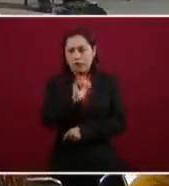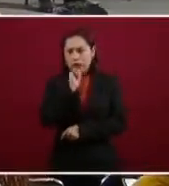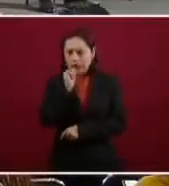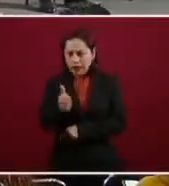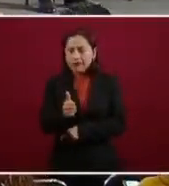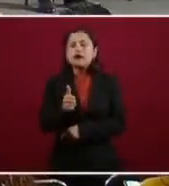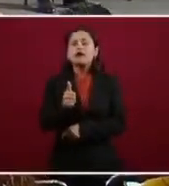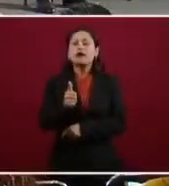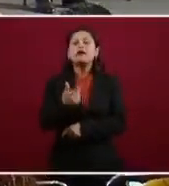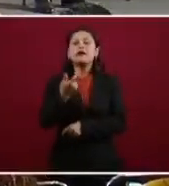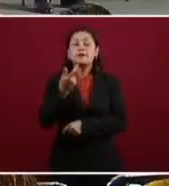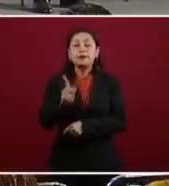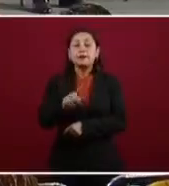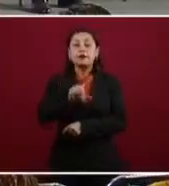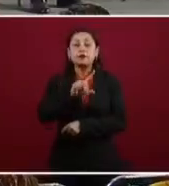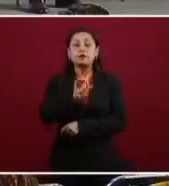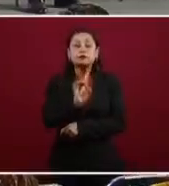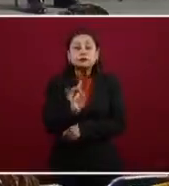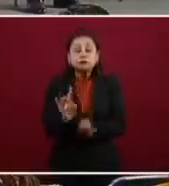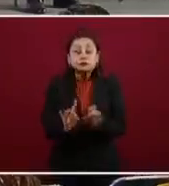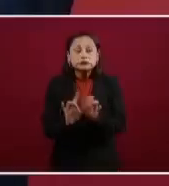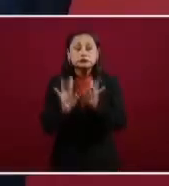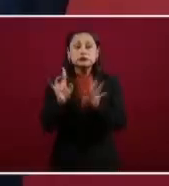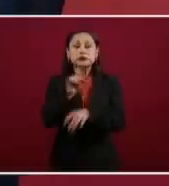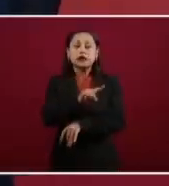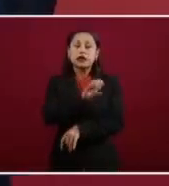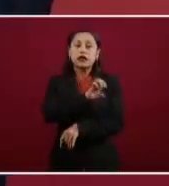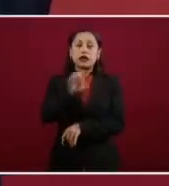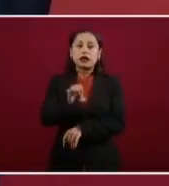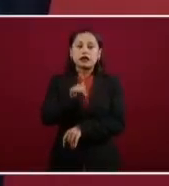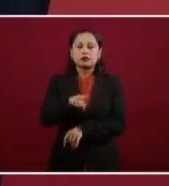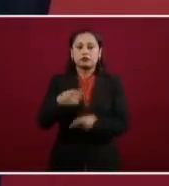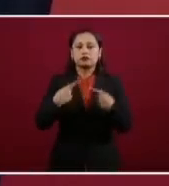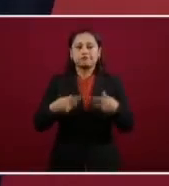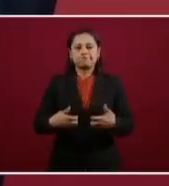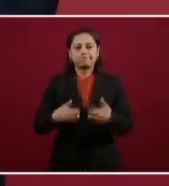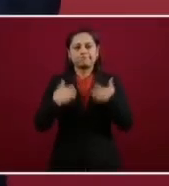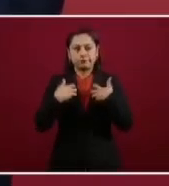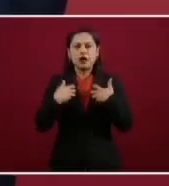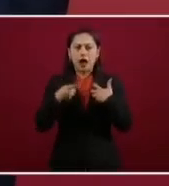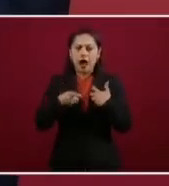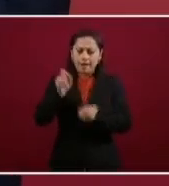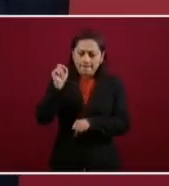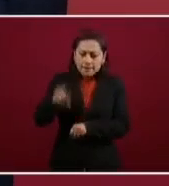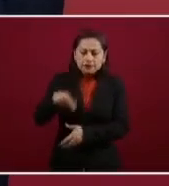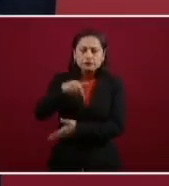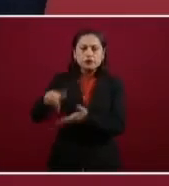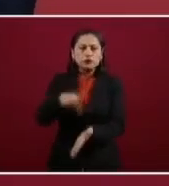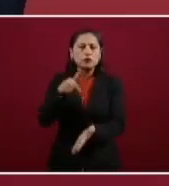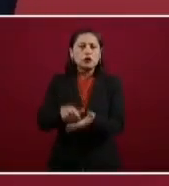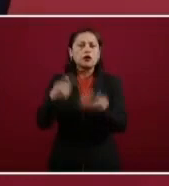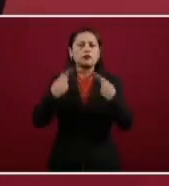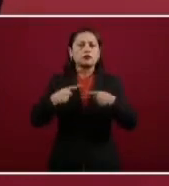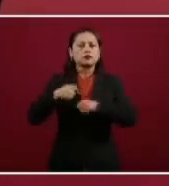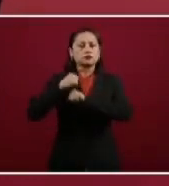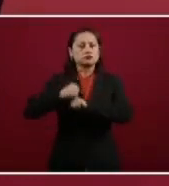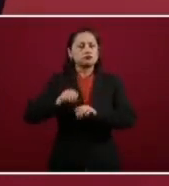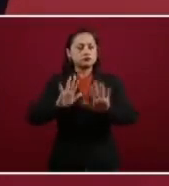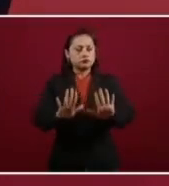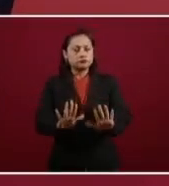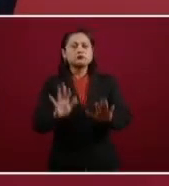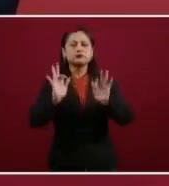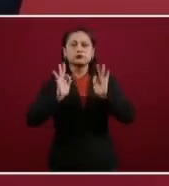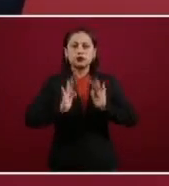profeco que les ayude a conciliar eso es lo más importante conciliar entre proveedor